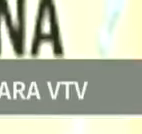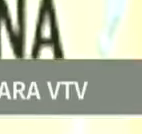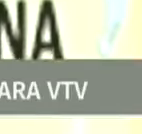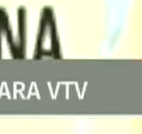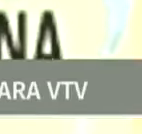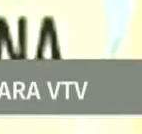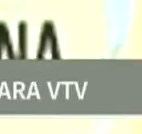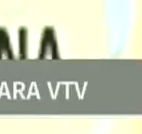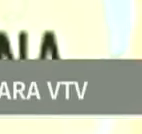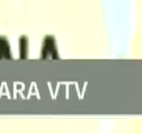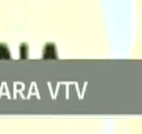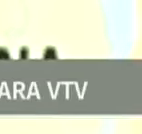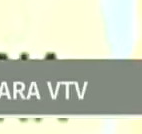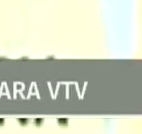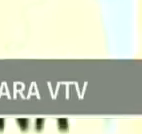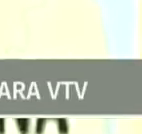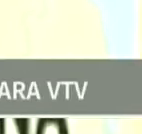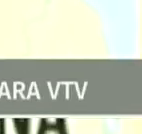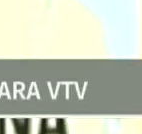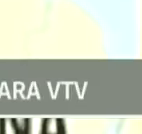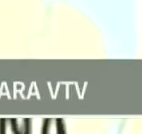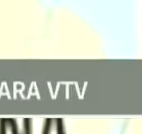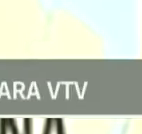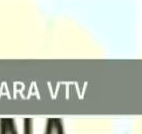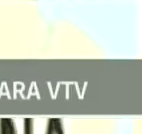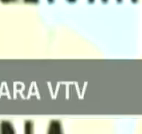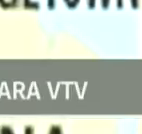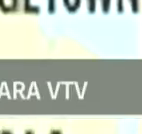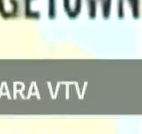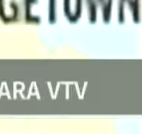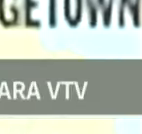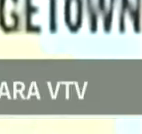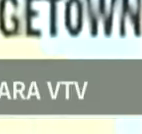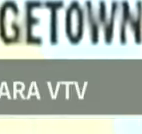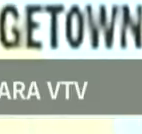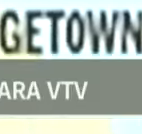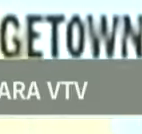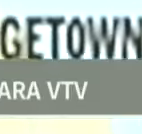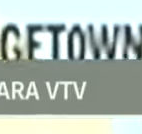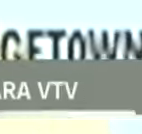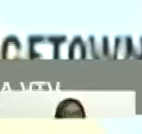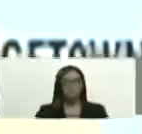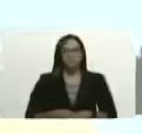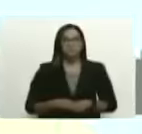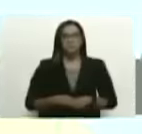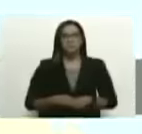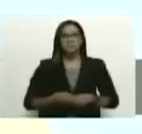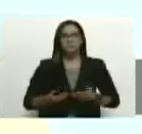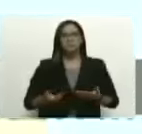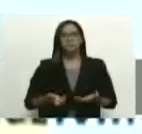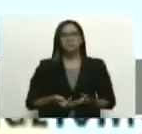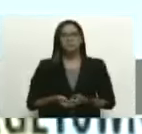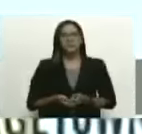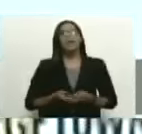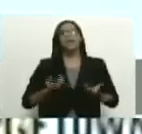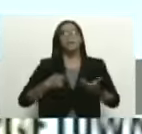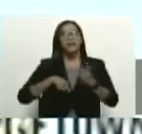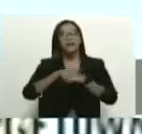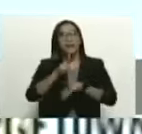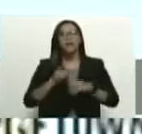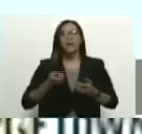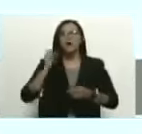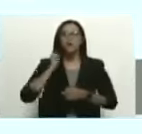Unidos actúa en nombre de Venezuela y negocia ese tratado con el Reino Unido para ir a un